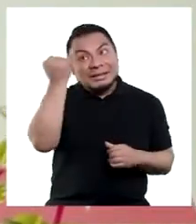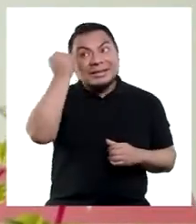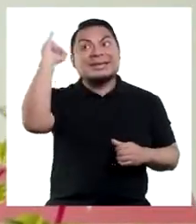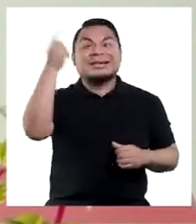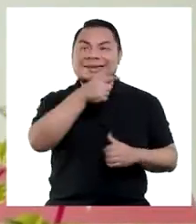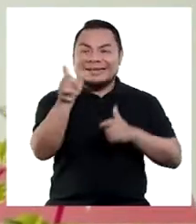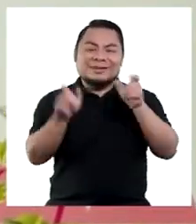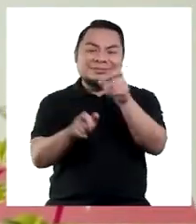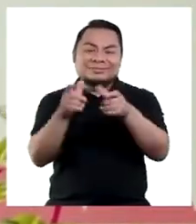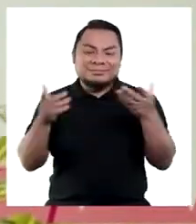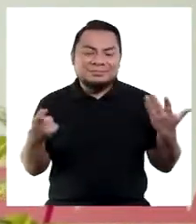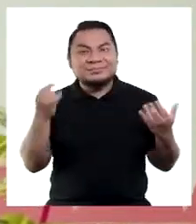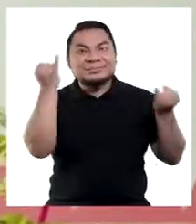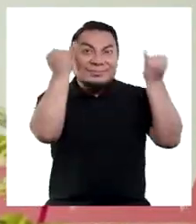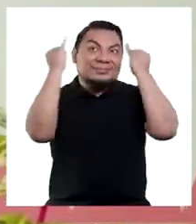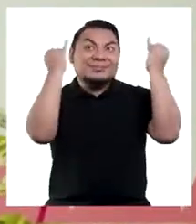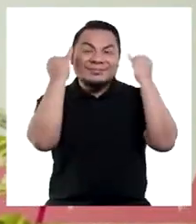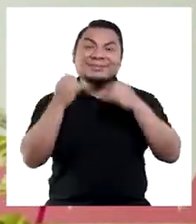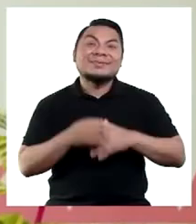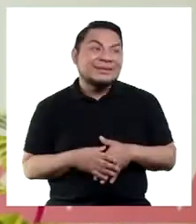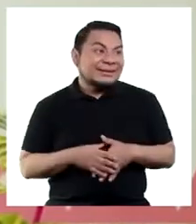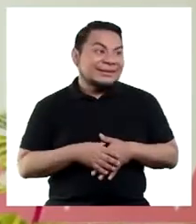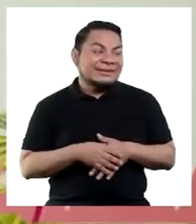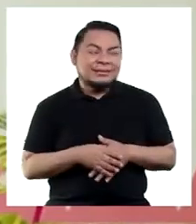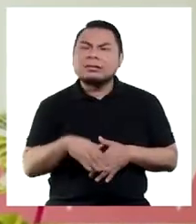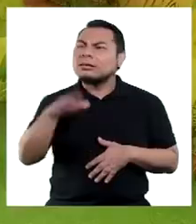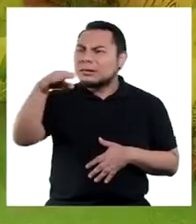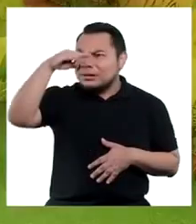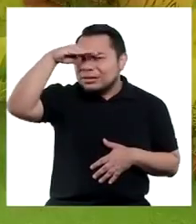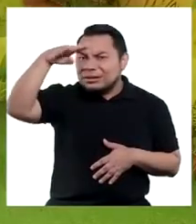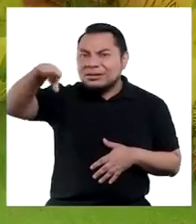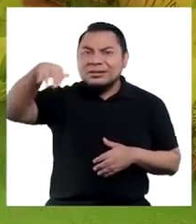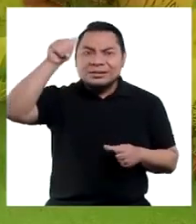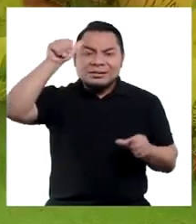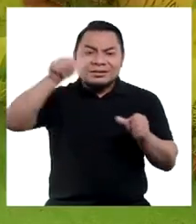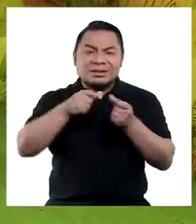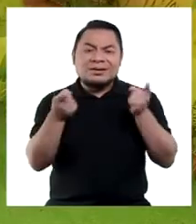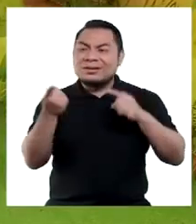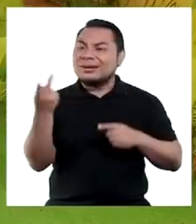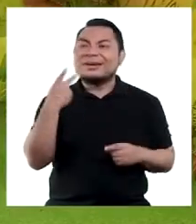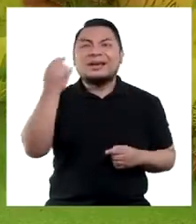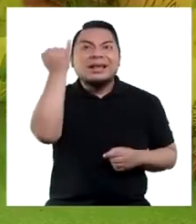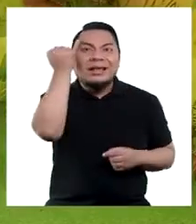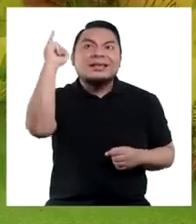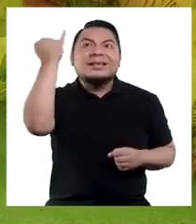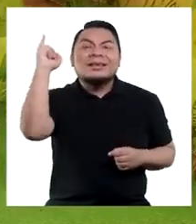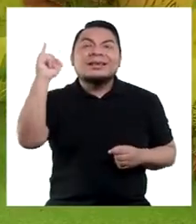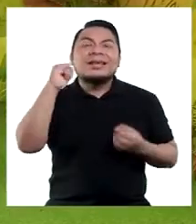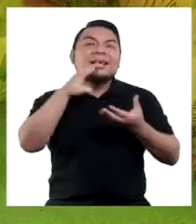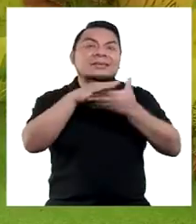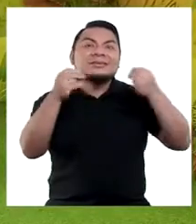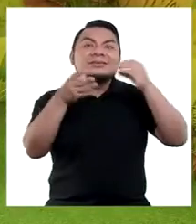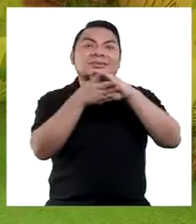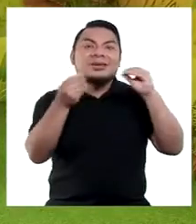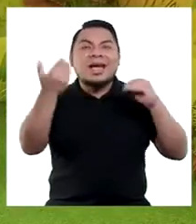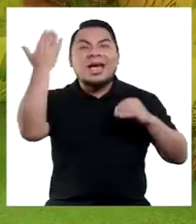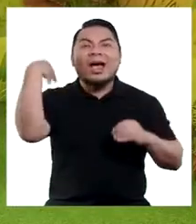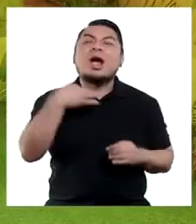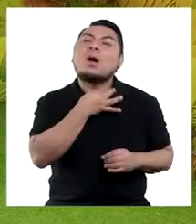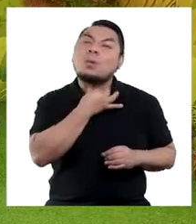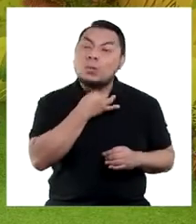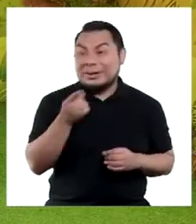que tuvieron las personas que lo crearon el error tiene cuerdas condimenta vamos historias y cuentos con nuestros